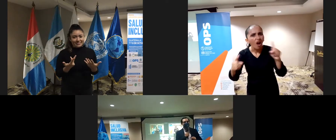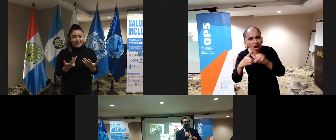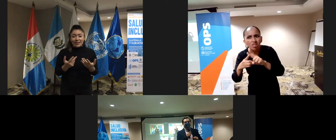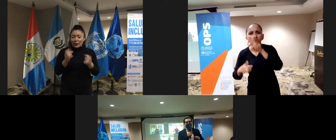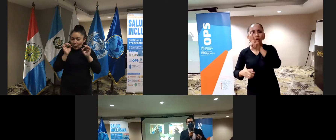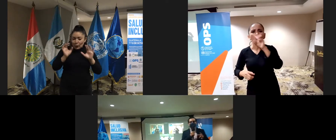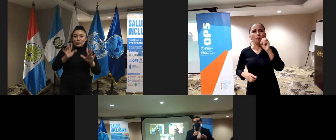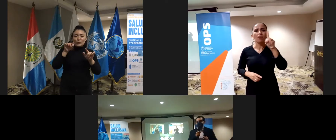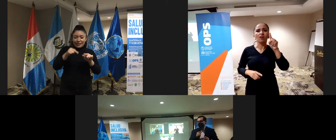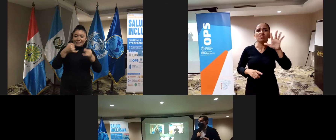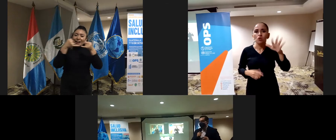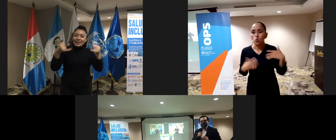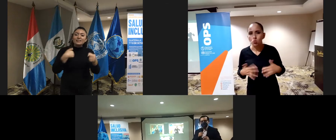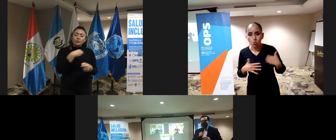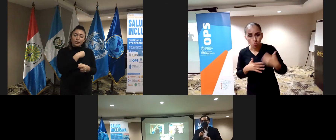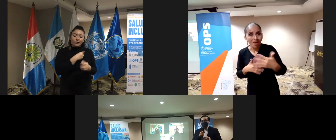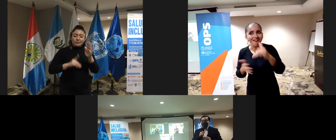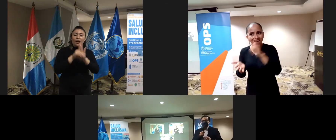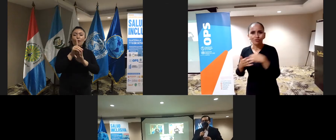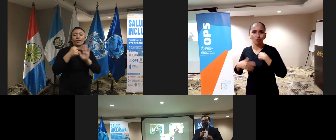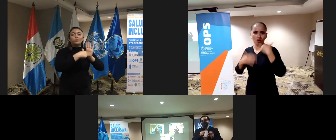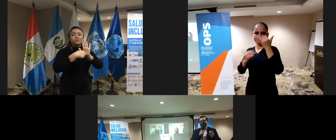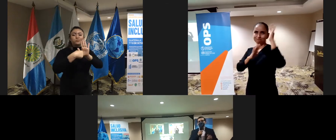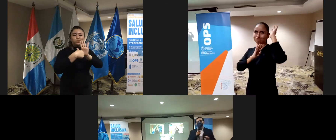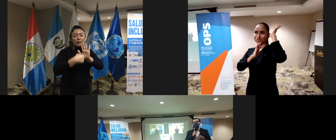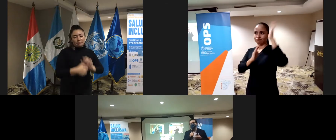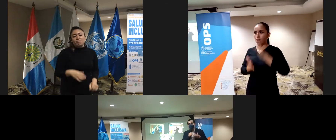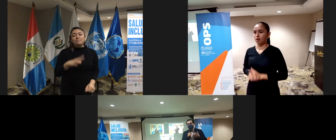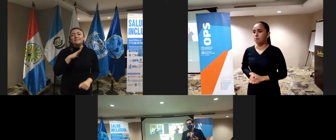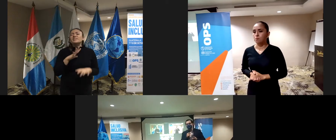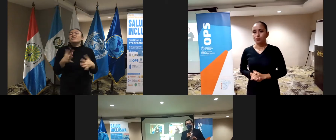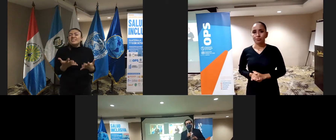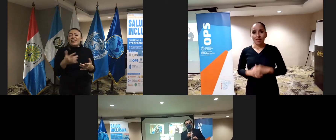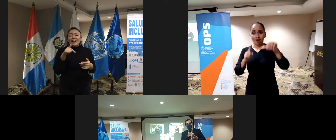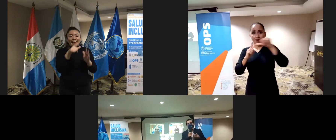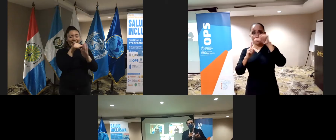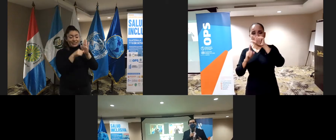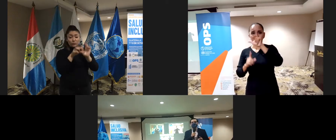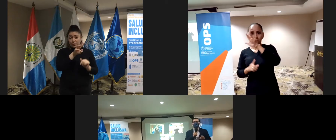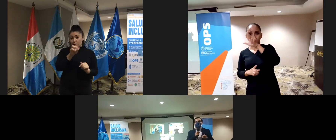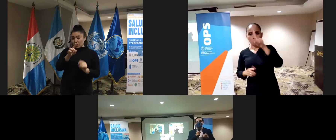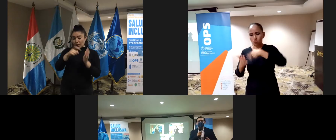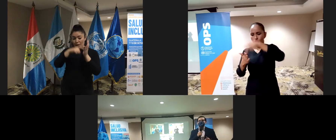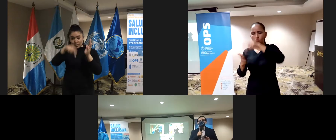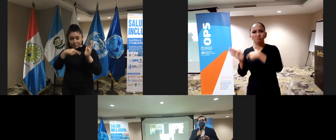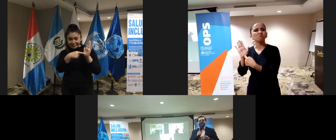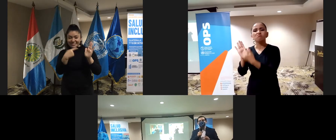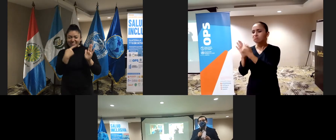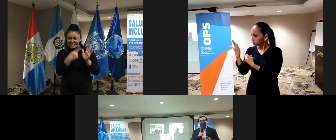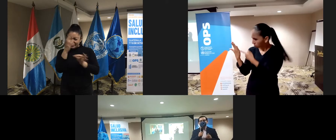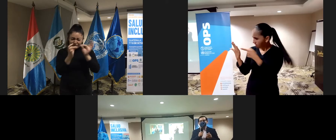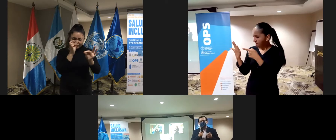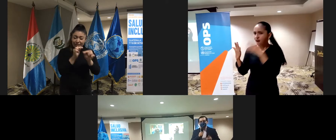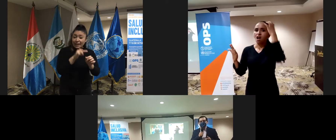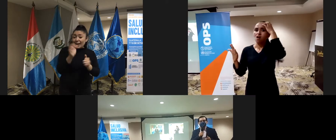Justamente en esa línea es que quiero desarrollar la presentación. Tenemos entonces que el artículo 31 de la Convención habla específicamente que los